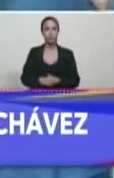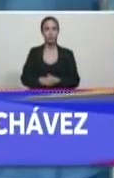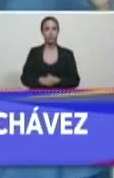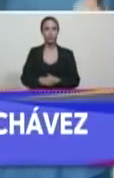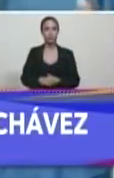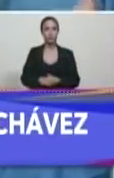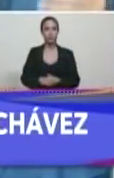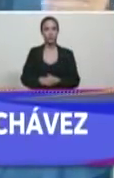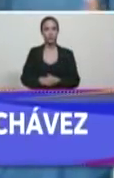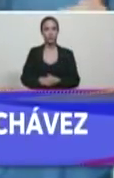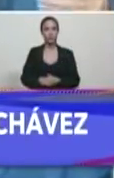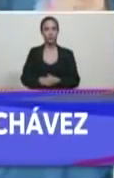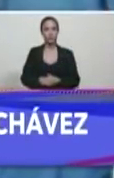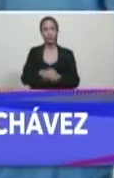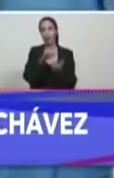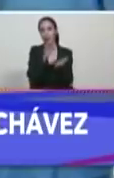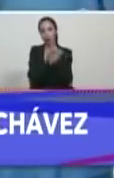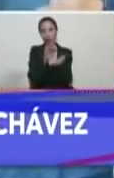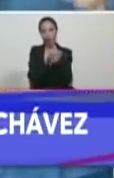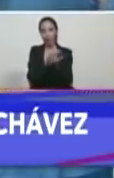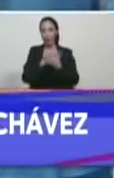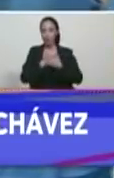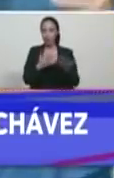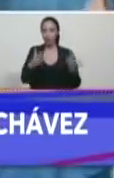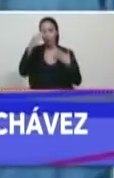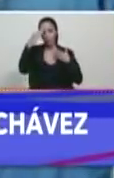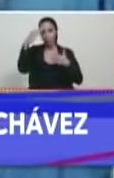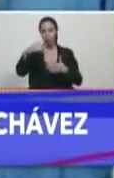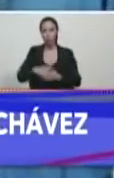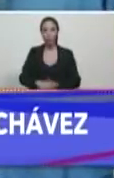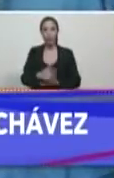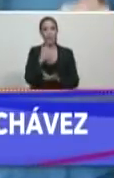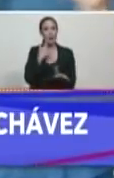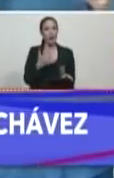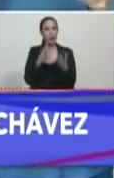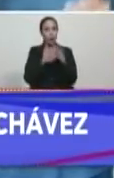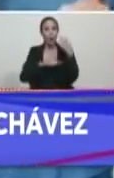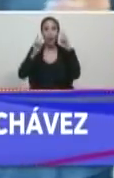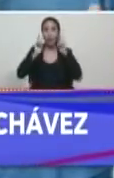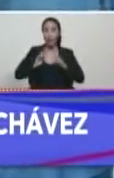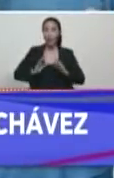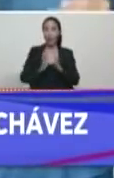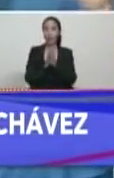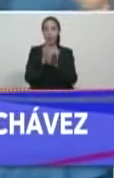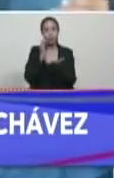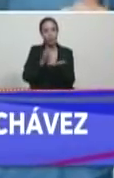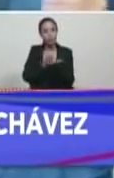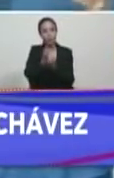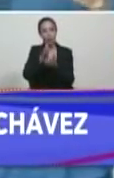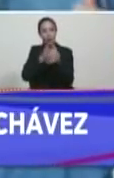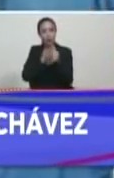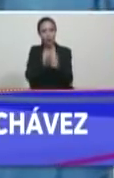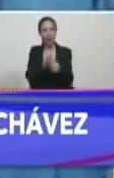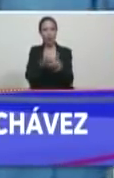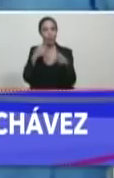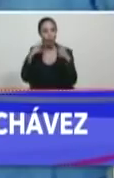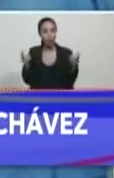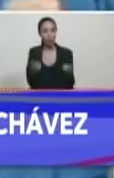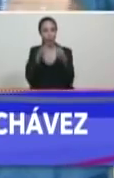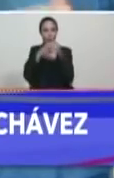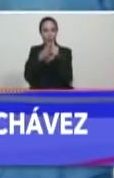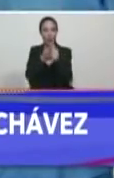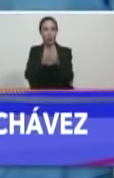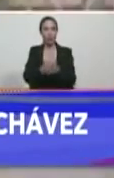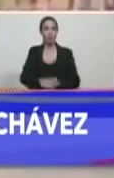de nuestra patrona, la Virgencita del Valle, para que nos lo siga protegiendo y para que nos lo siga guiando por los senderos de las victorias.